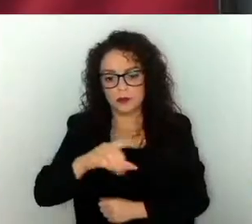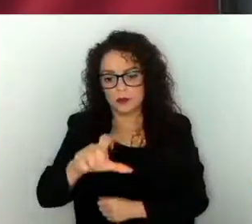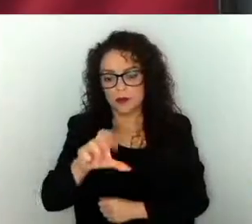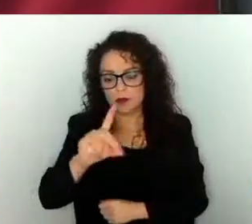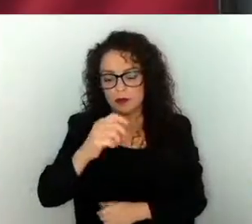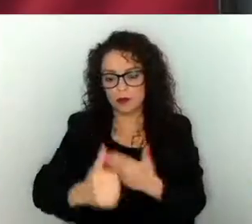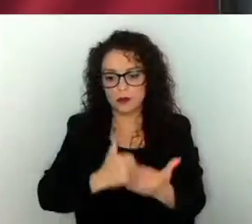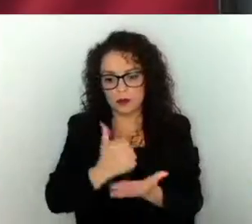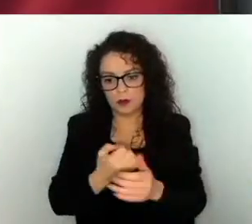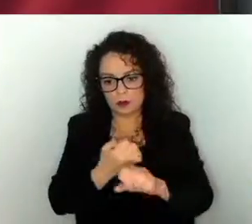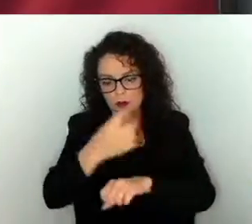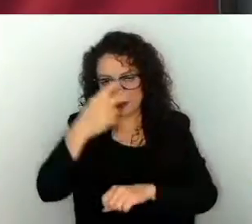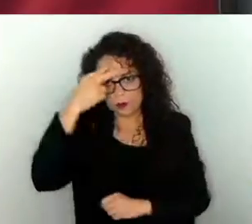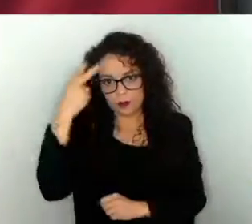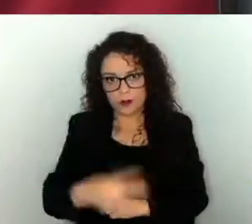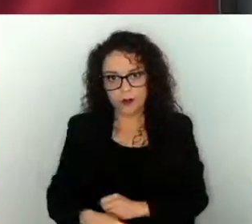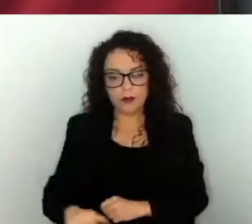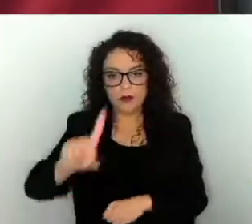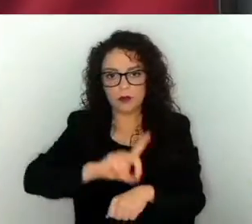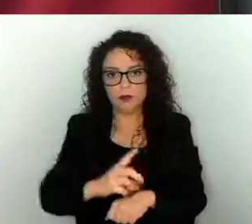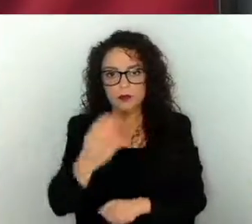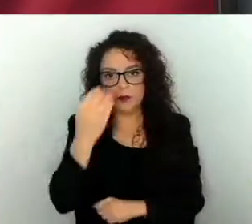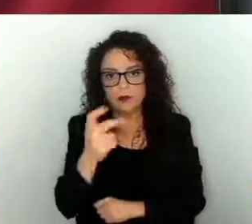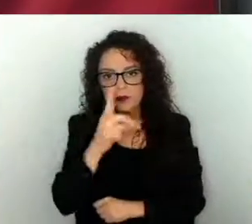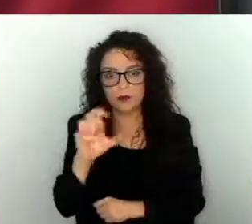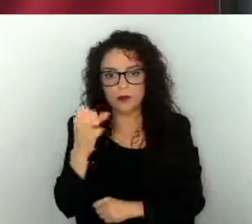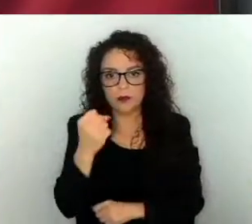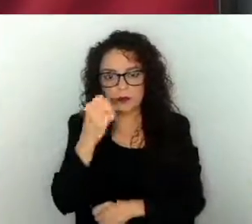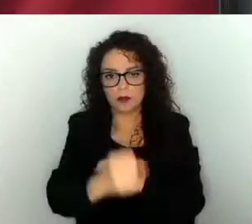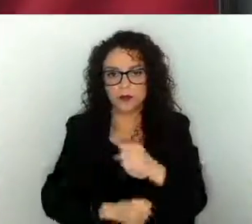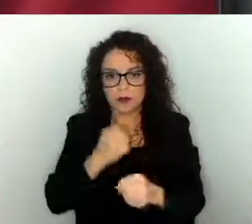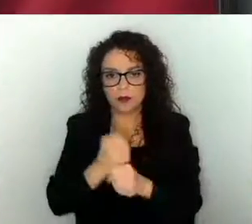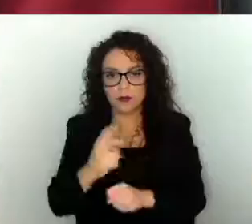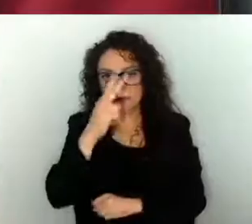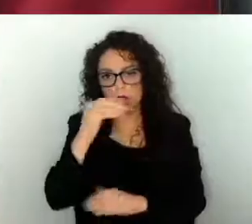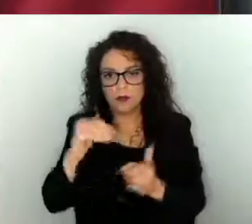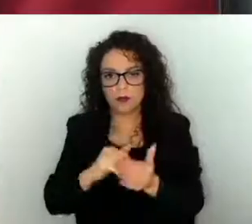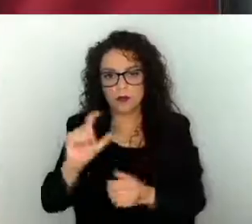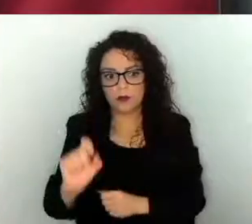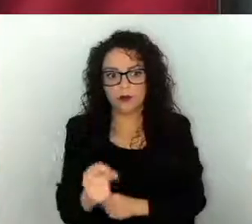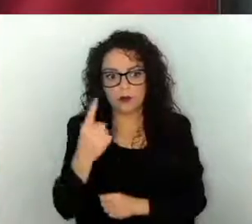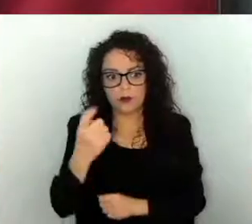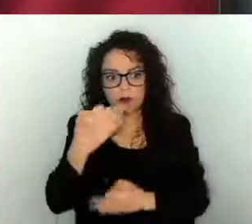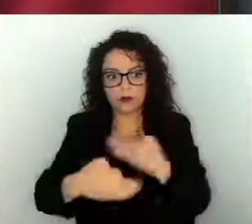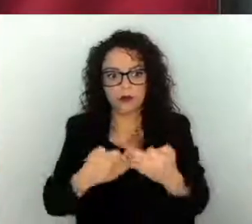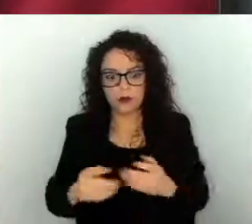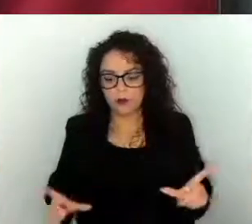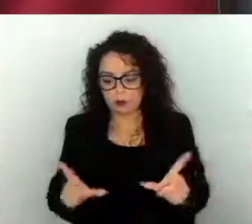Estado de México, a los 9 días del mes de septiembre del año 2021. Es cuanto, presidente.